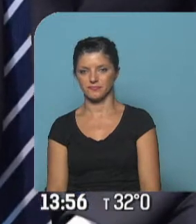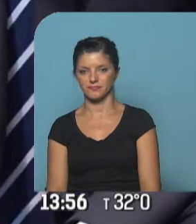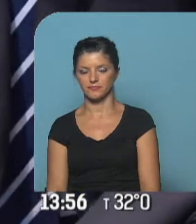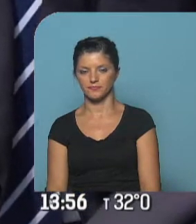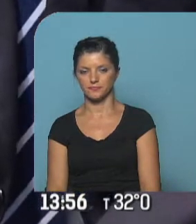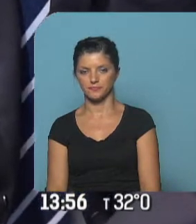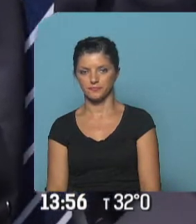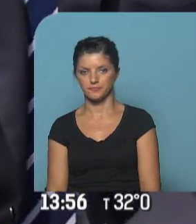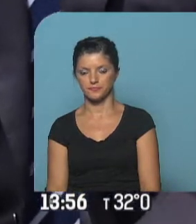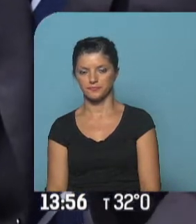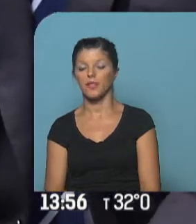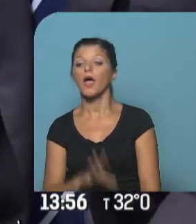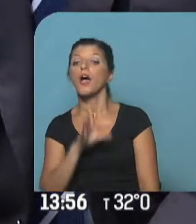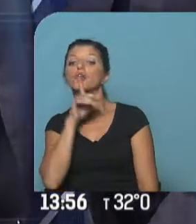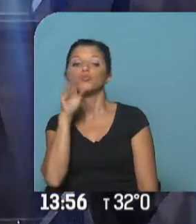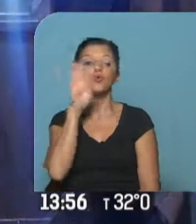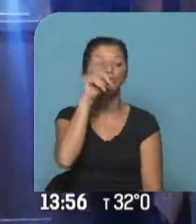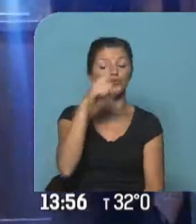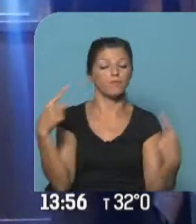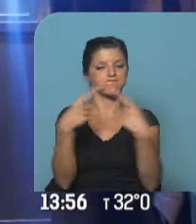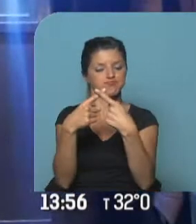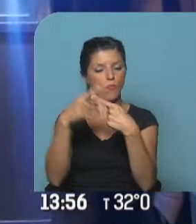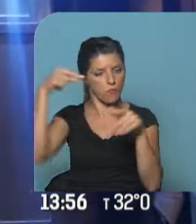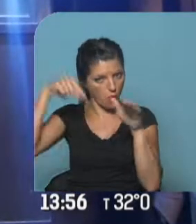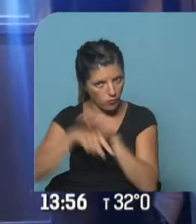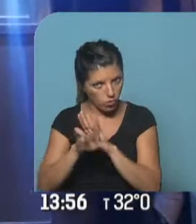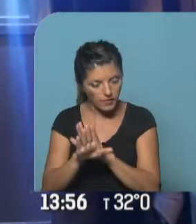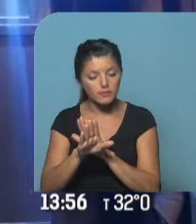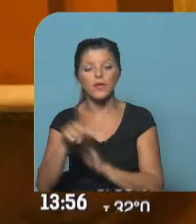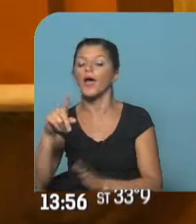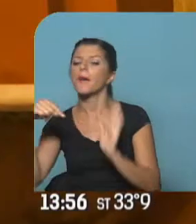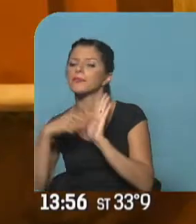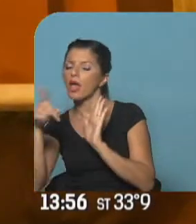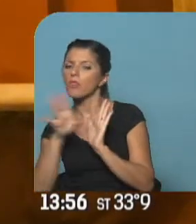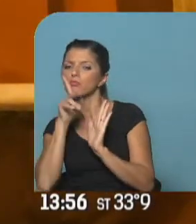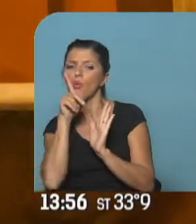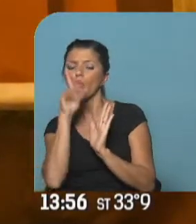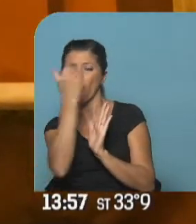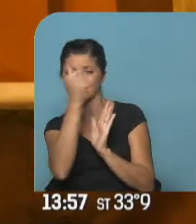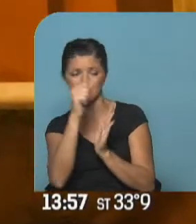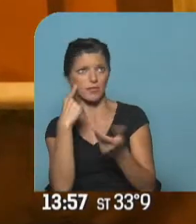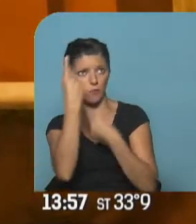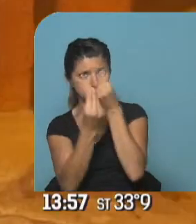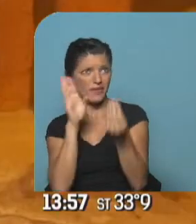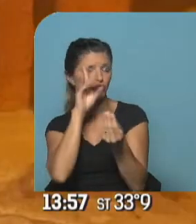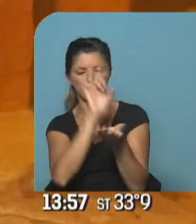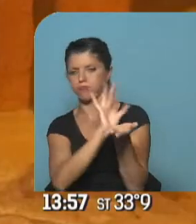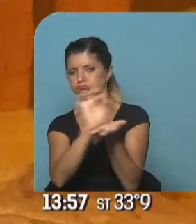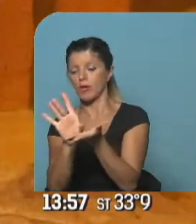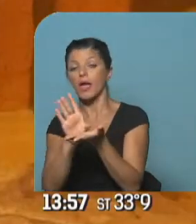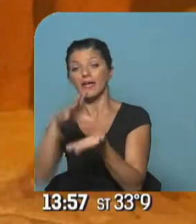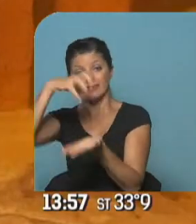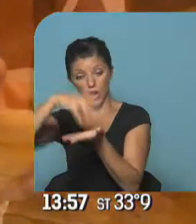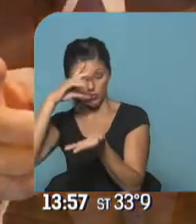Crece la tensión por el caso Skripal. Moscú expulsó a 60 diplomáticos estadounidenses y cerró el consulado de ese país en